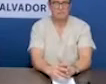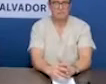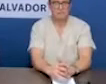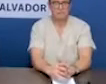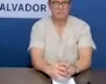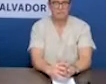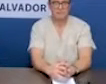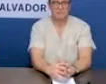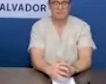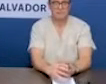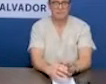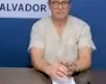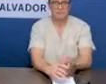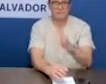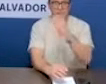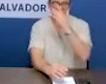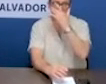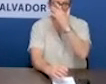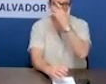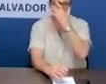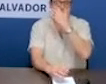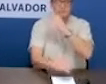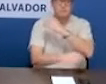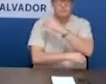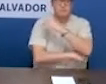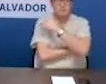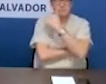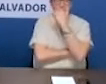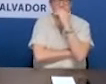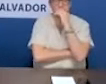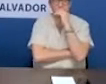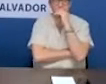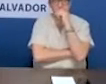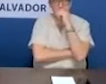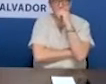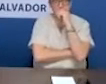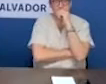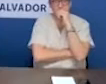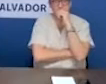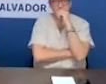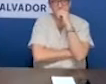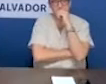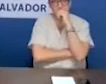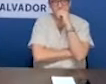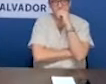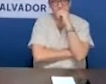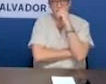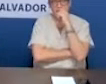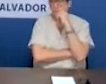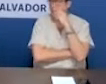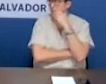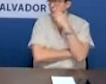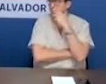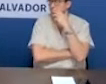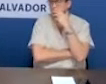Alucinaciones, en el caso clínico vimos que eran alucinaciones auditivas, ella escuchaba que el bebé lloraba, simples se